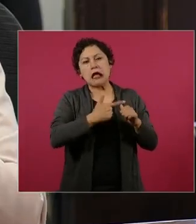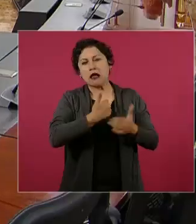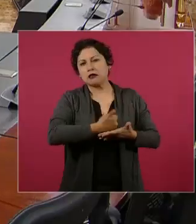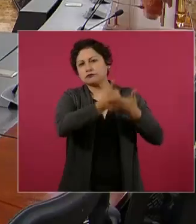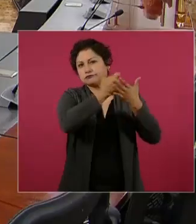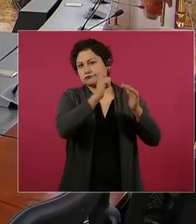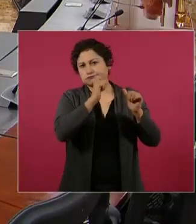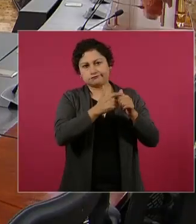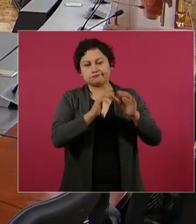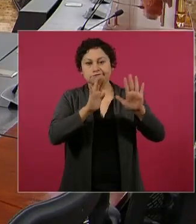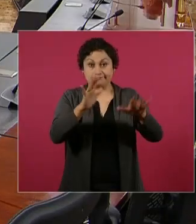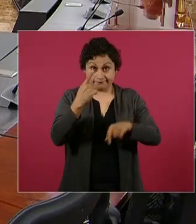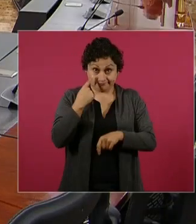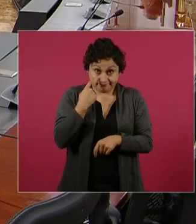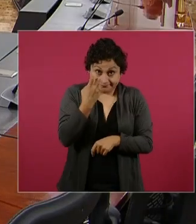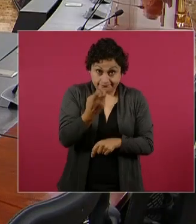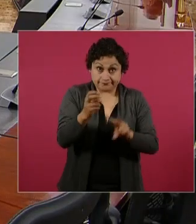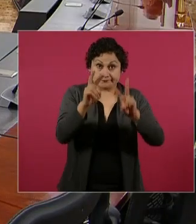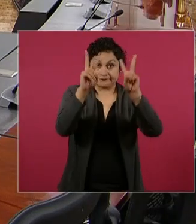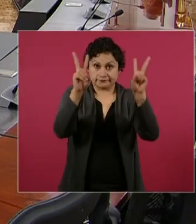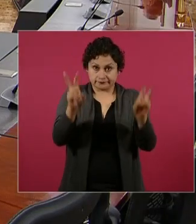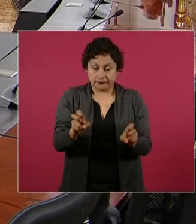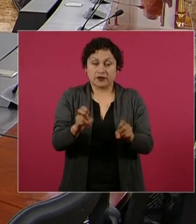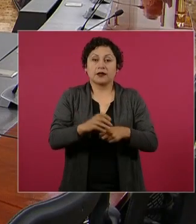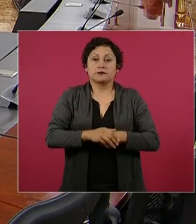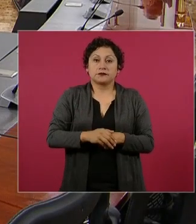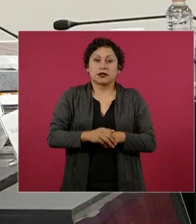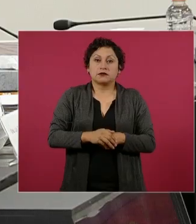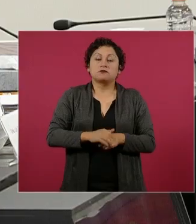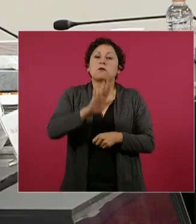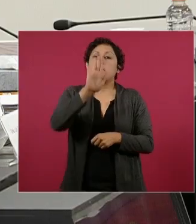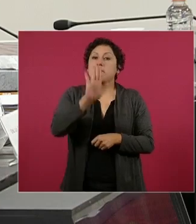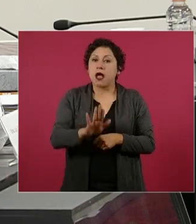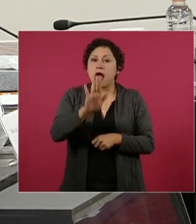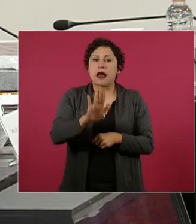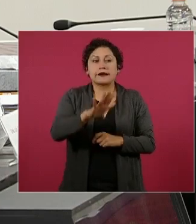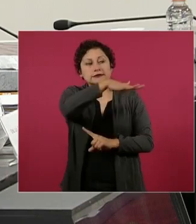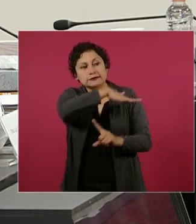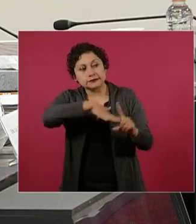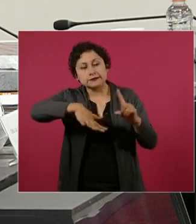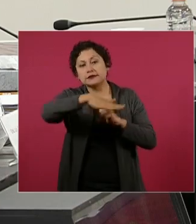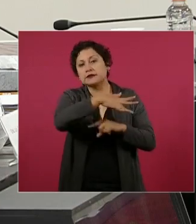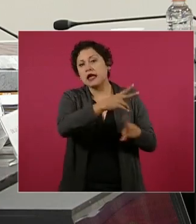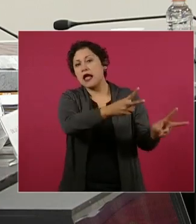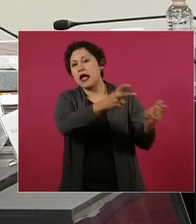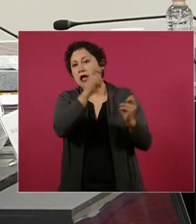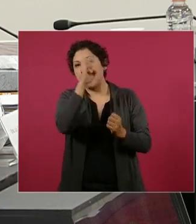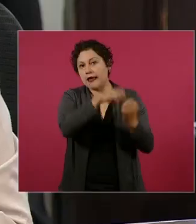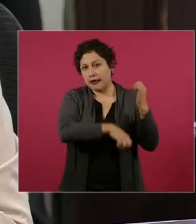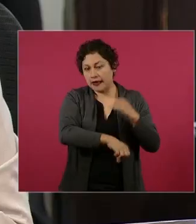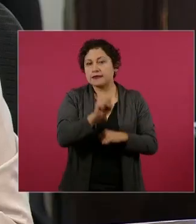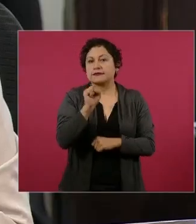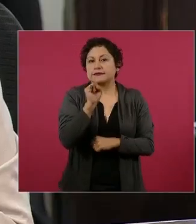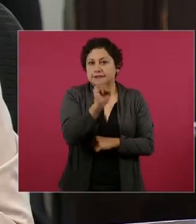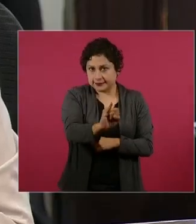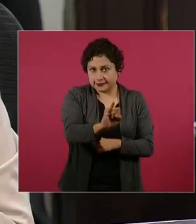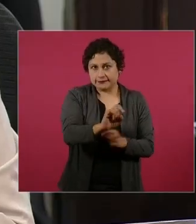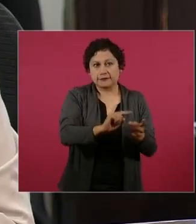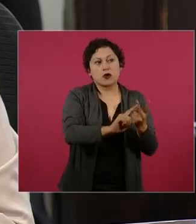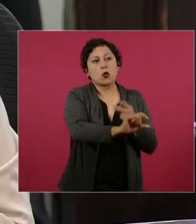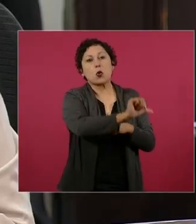en resumen, sí hubo algún intento de extorsión, se atendió a tiempo, las otras tiendas no